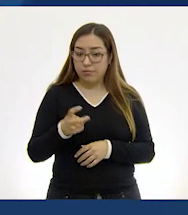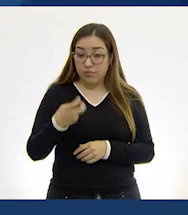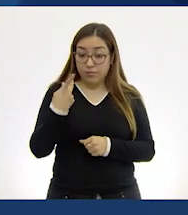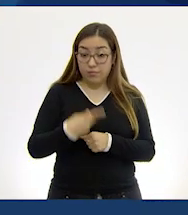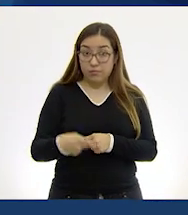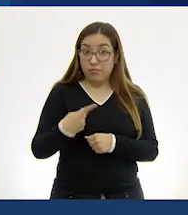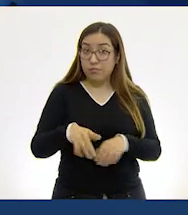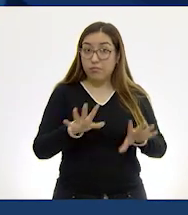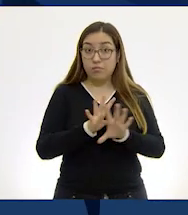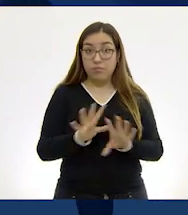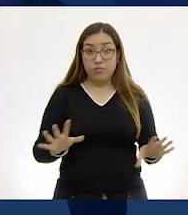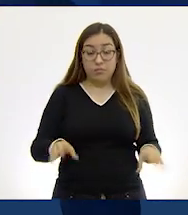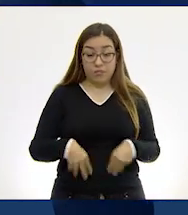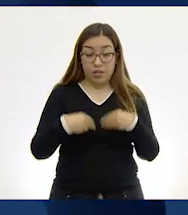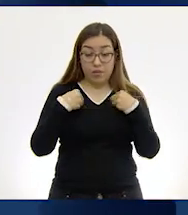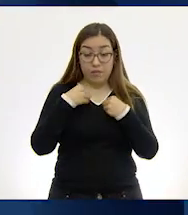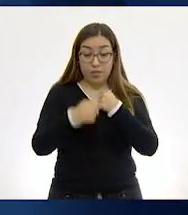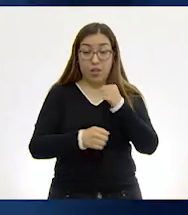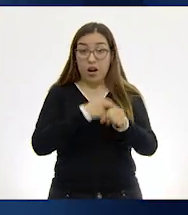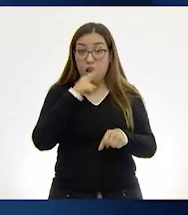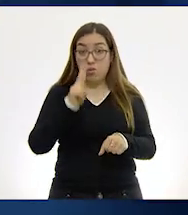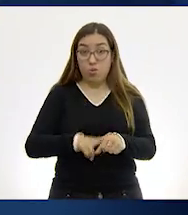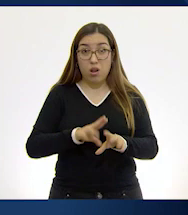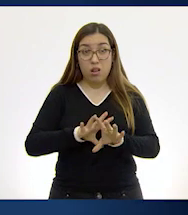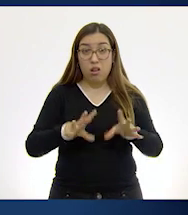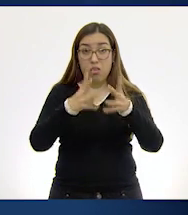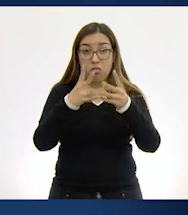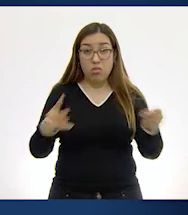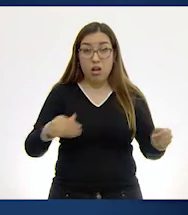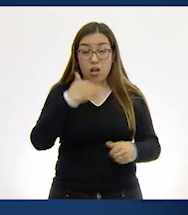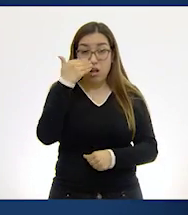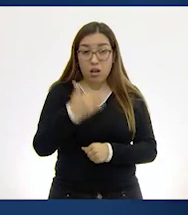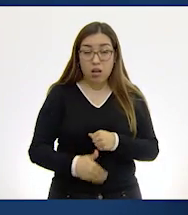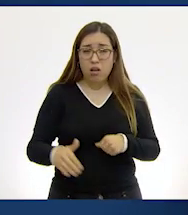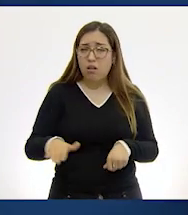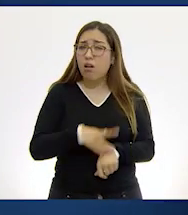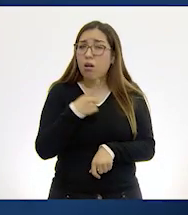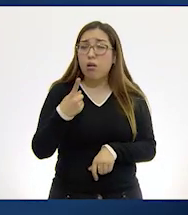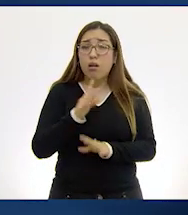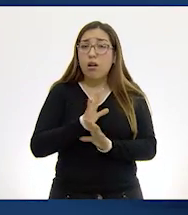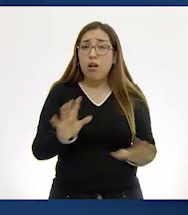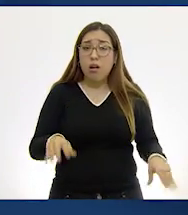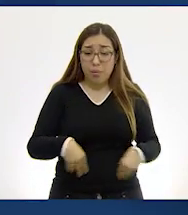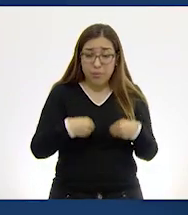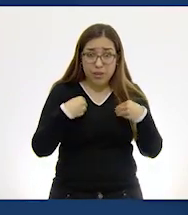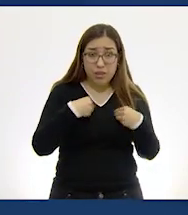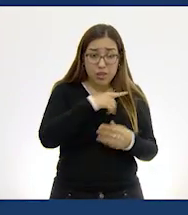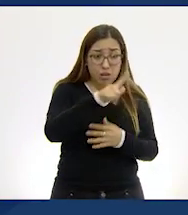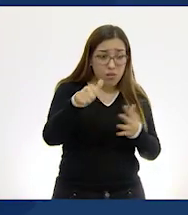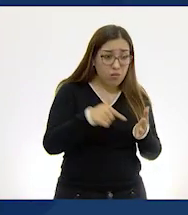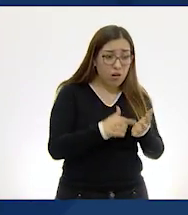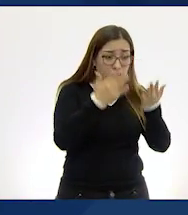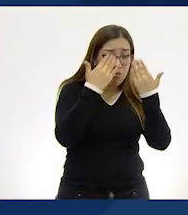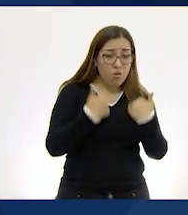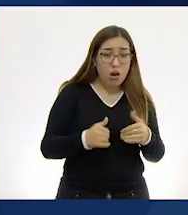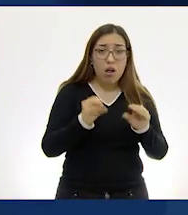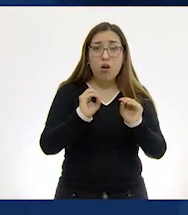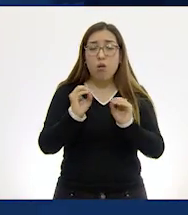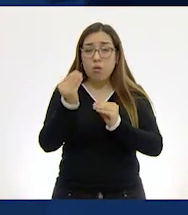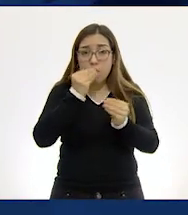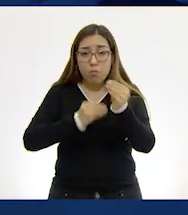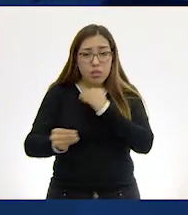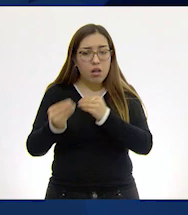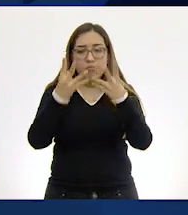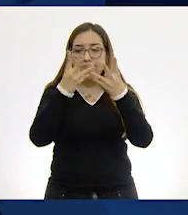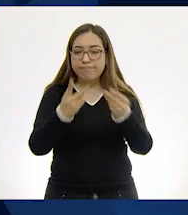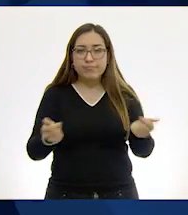de desaparecer, porque cada vez tienen menos lugar donde vivir, cada vez hay menos alimento, o la contaminación